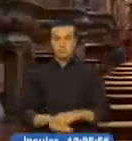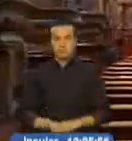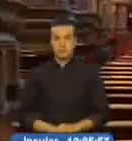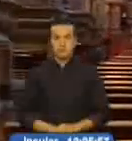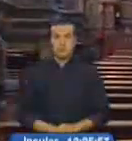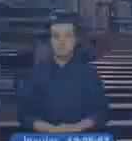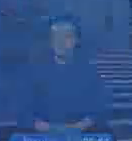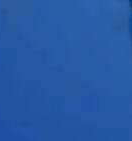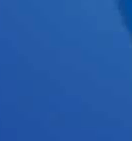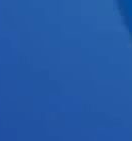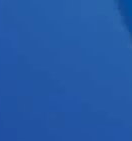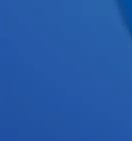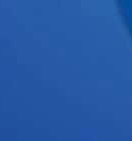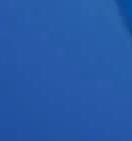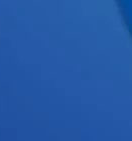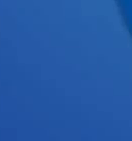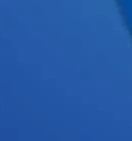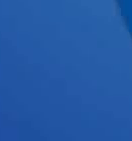TV.